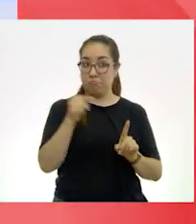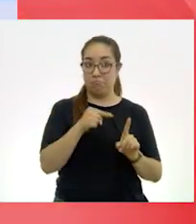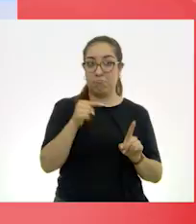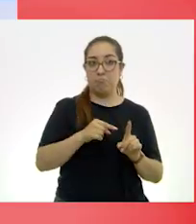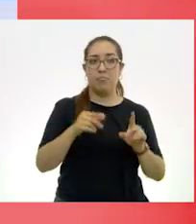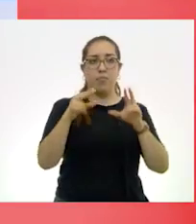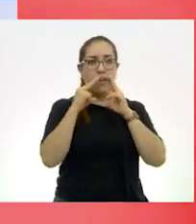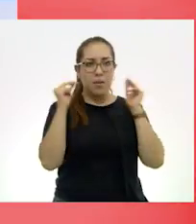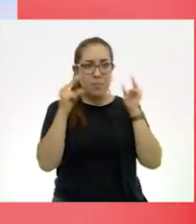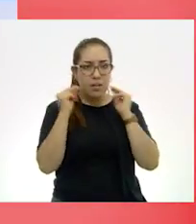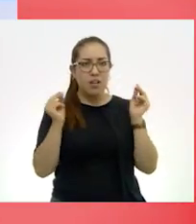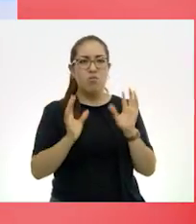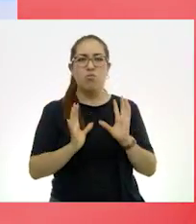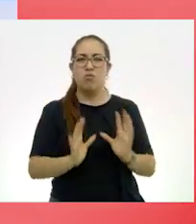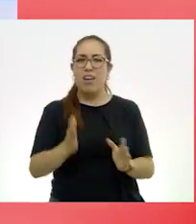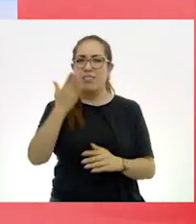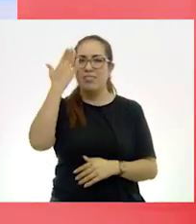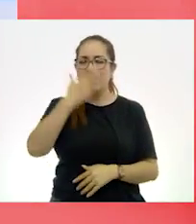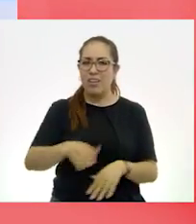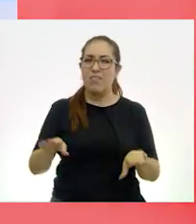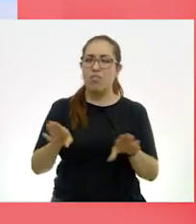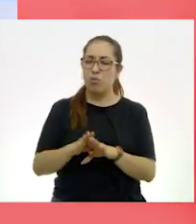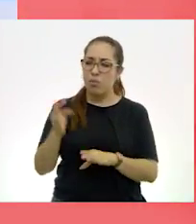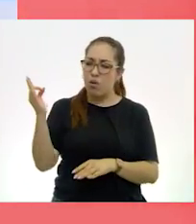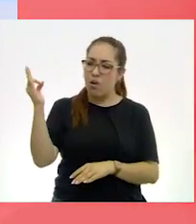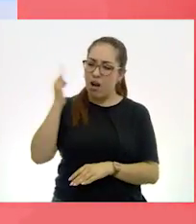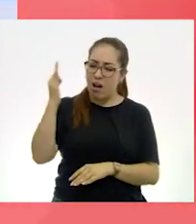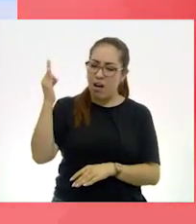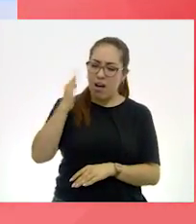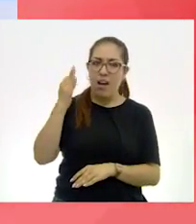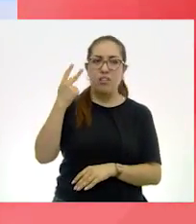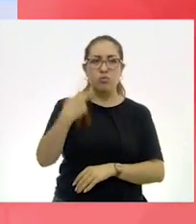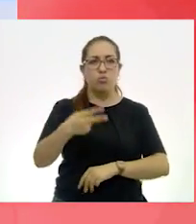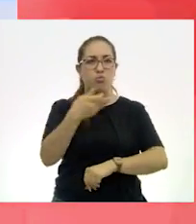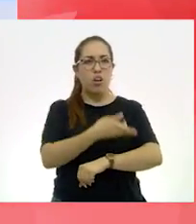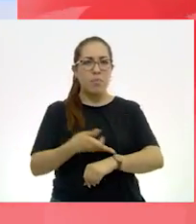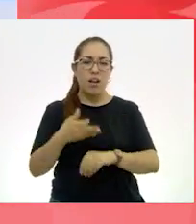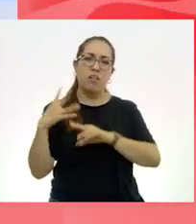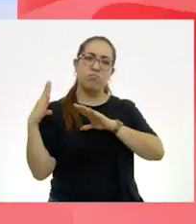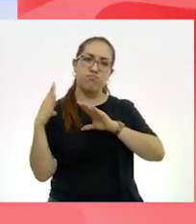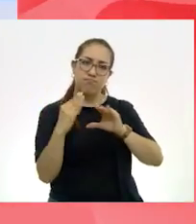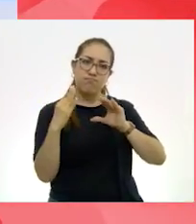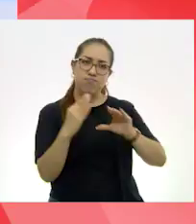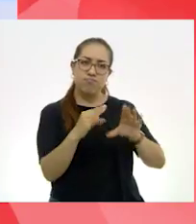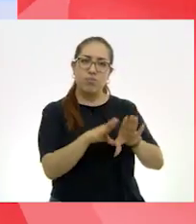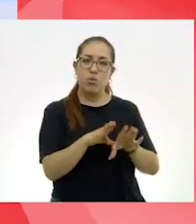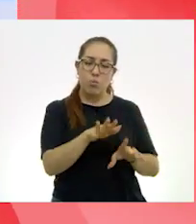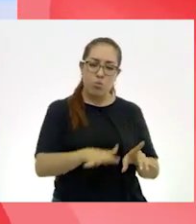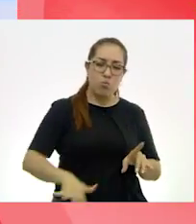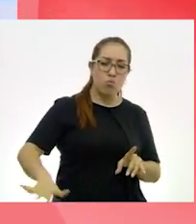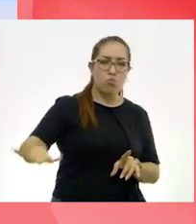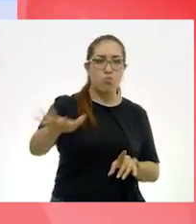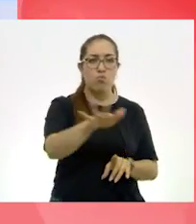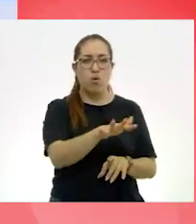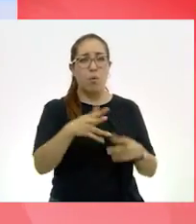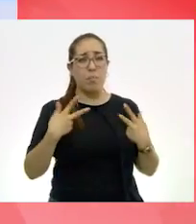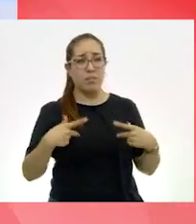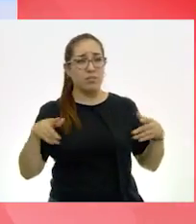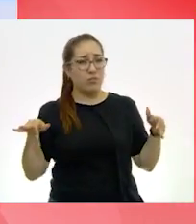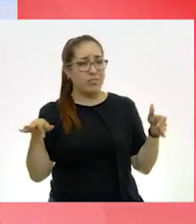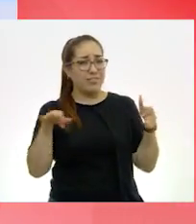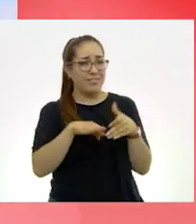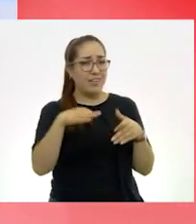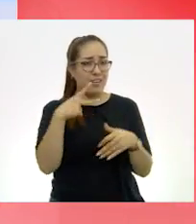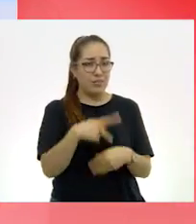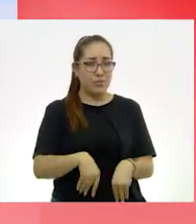una influencia muy interesante, ¿verdad?, por parte de toda esta gente que estaba a su alrededor. Y hay que decirlo,